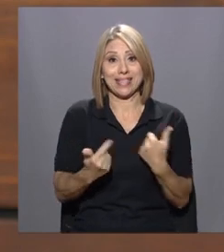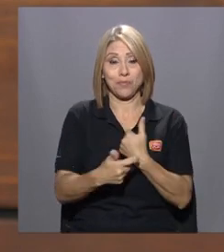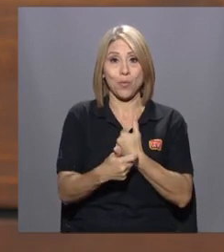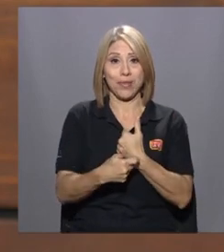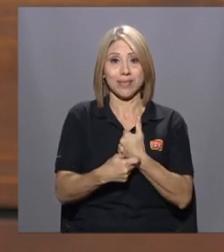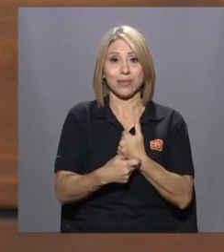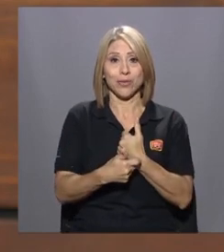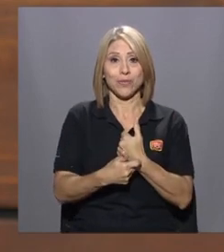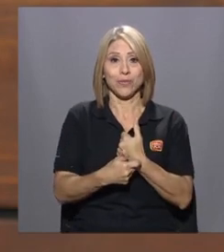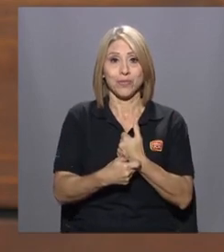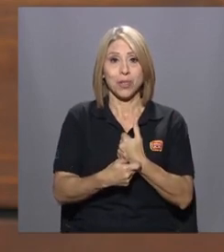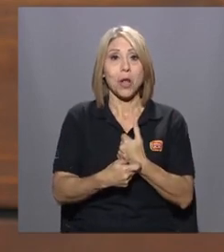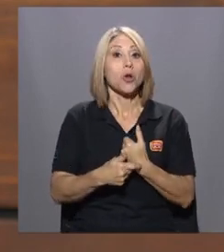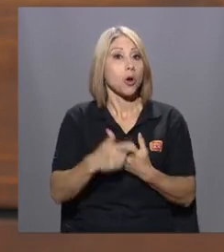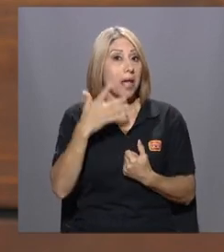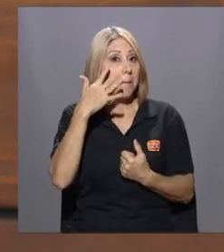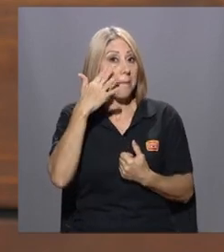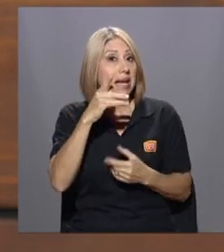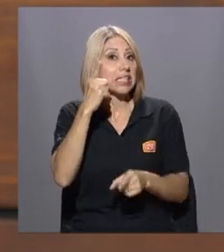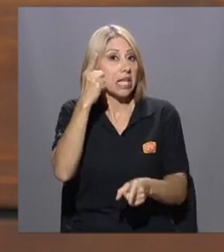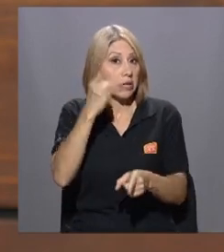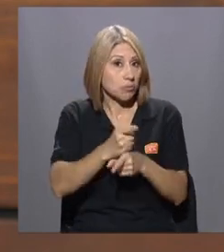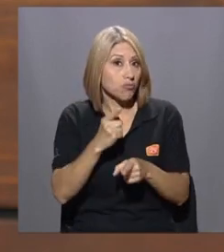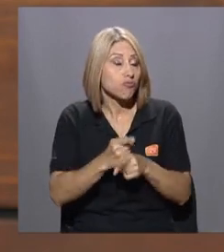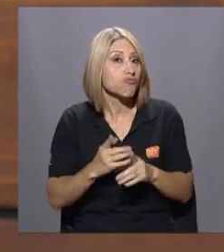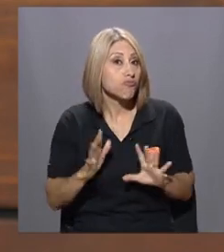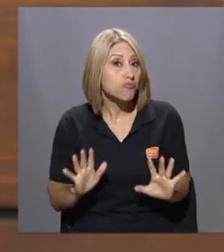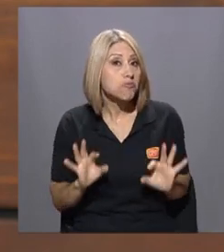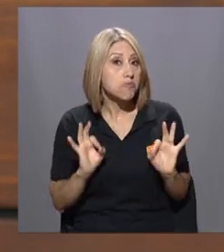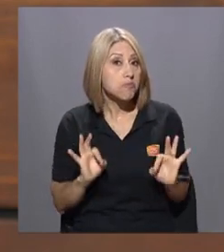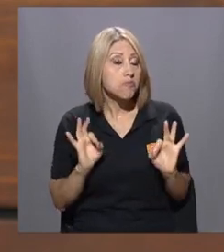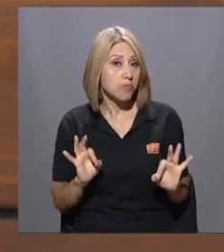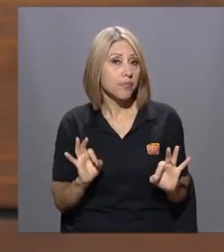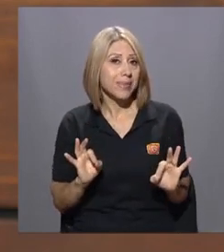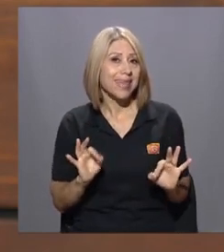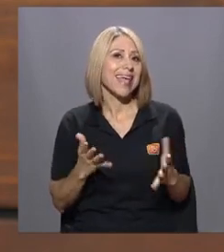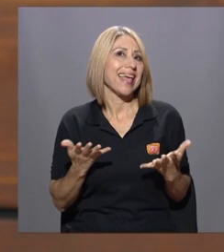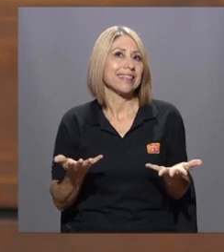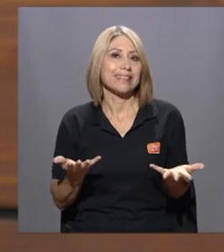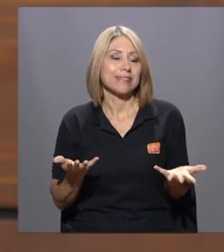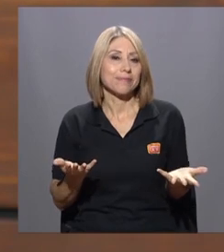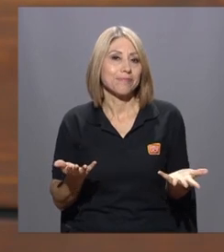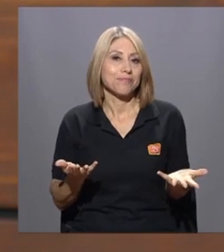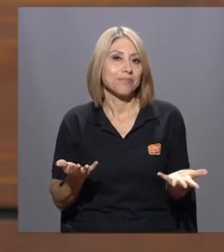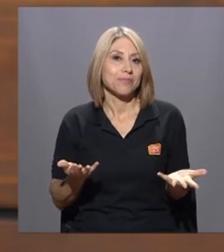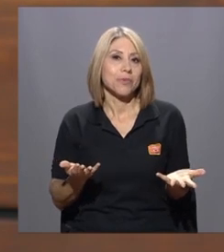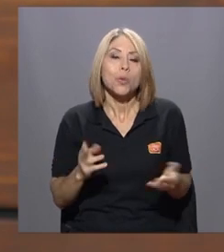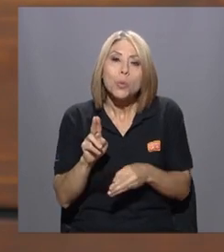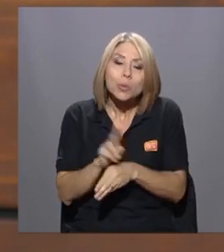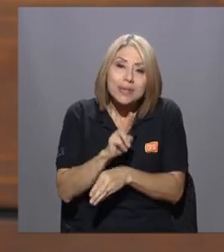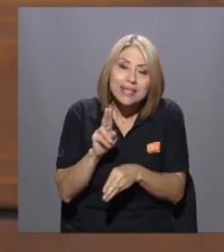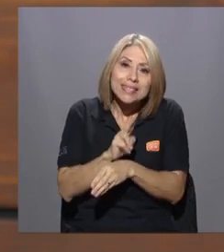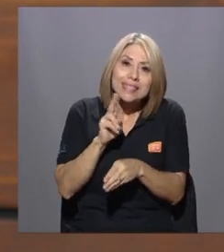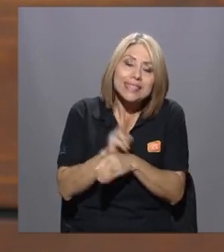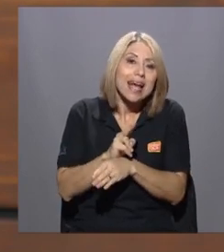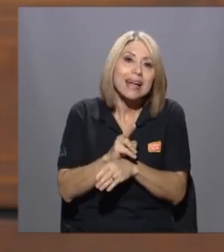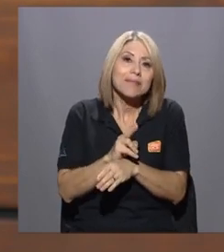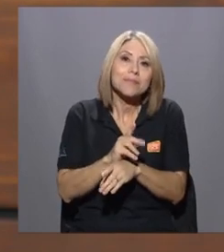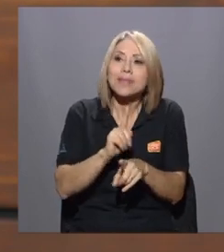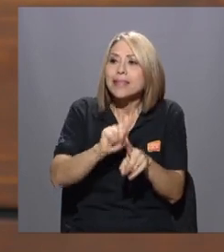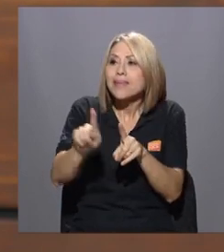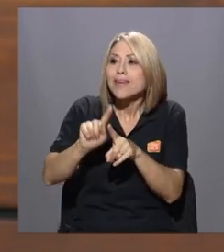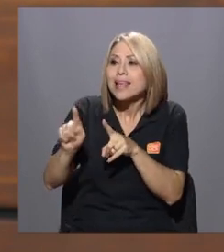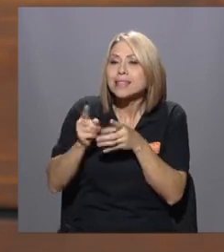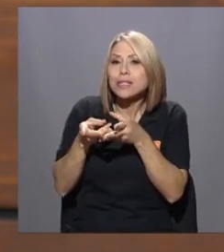nos parece oportuno y adecuado es agotar las vías que nos ofrece